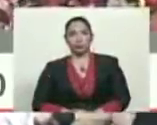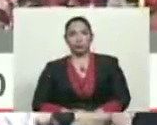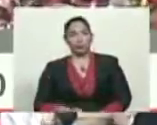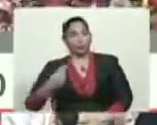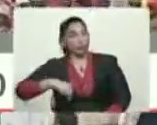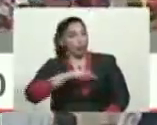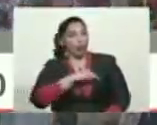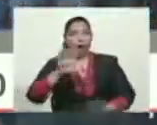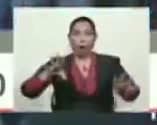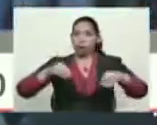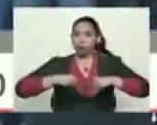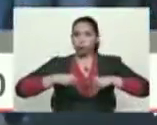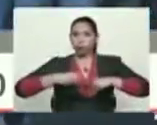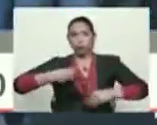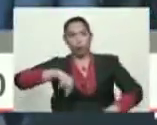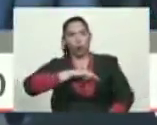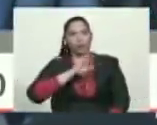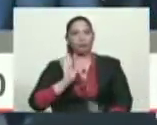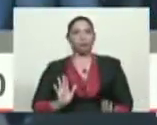Nosotros asumiremos la nuestra.